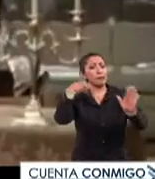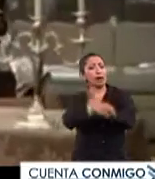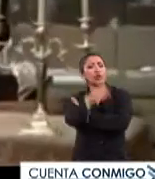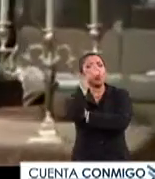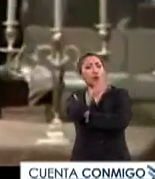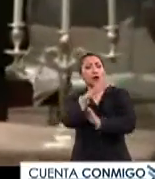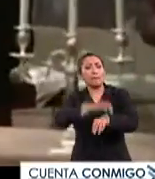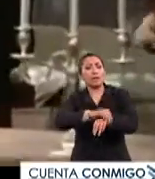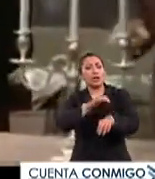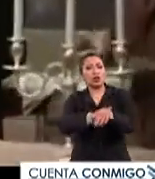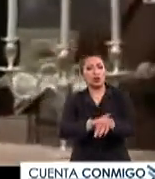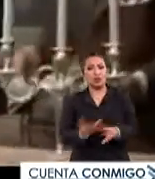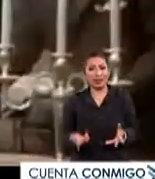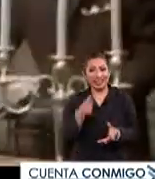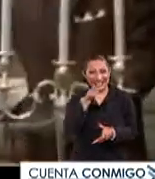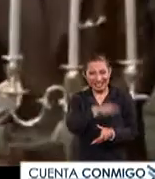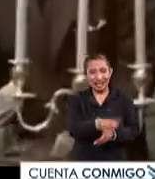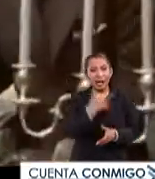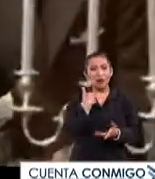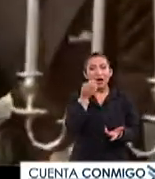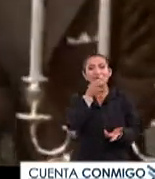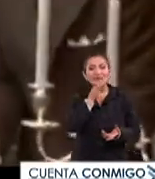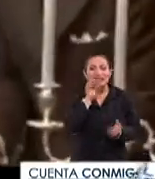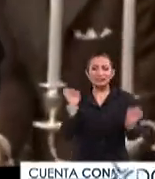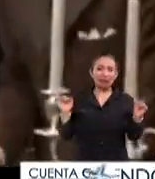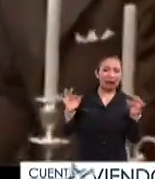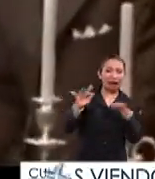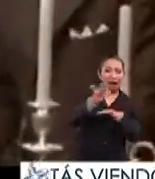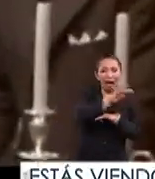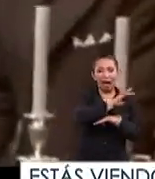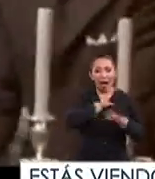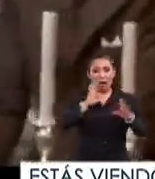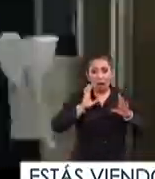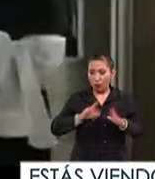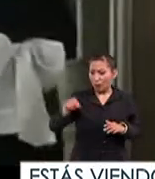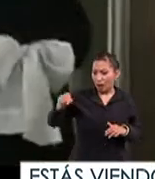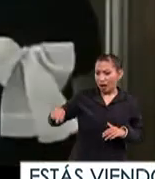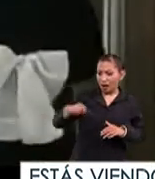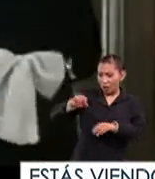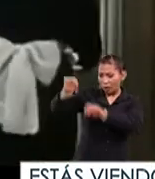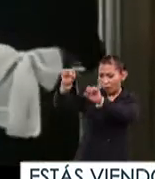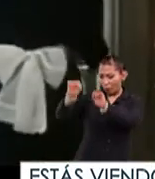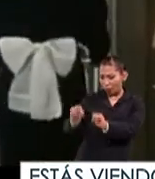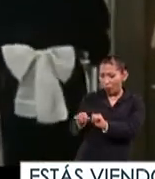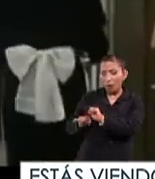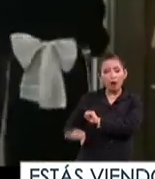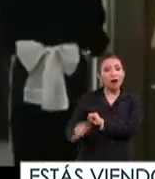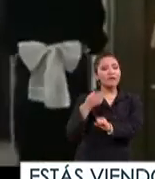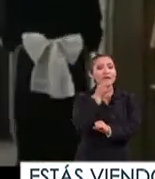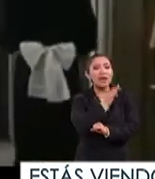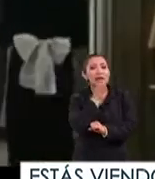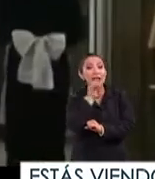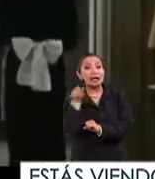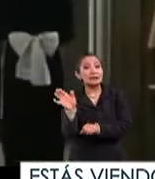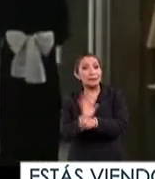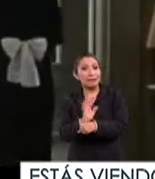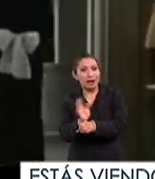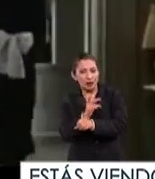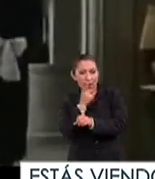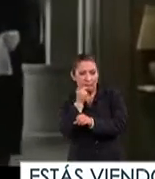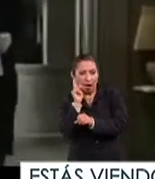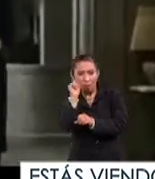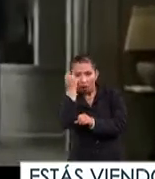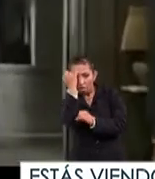a uno de sus amigos. Entonces tienen luego una fiesta ahí con el cuerpo en el baúl y demás. Pero esta película, hablando